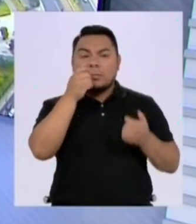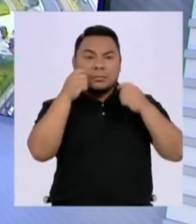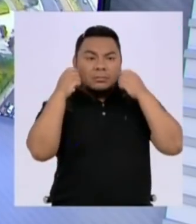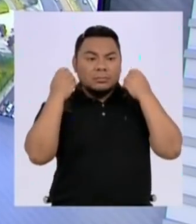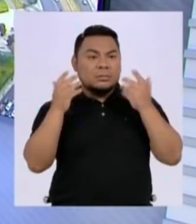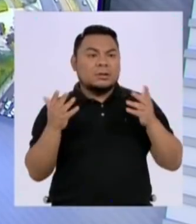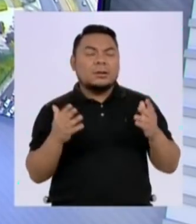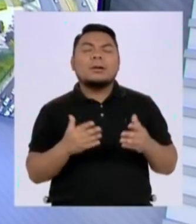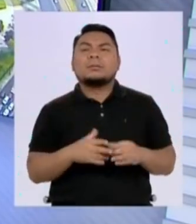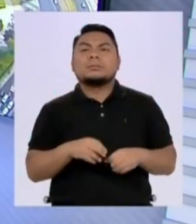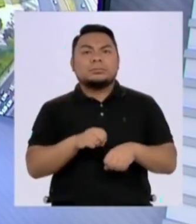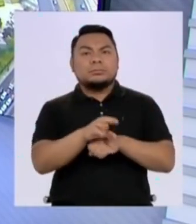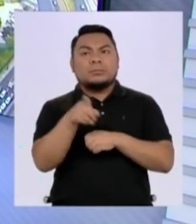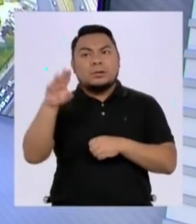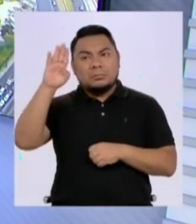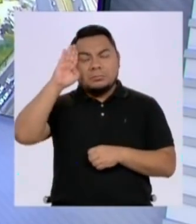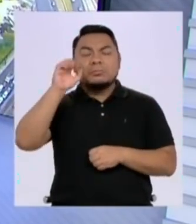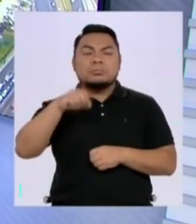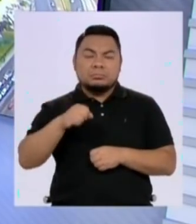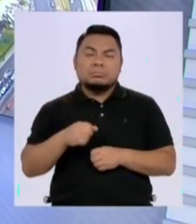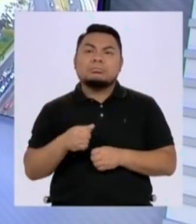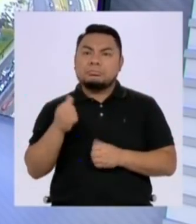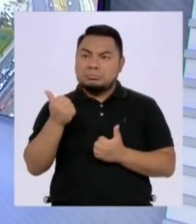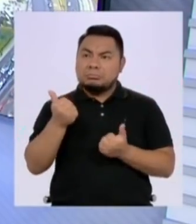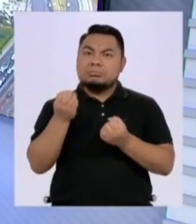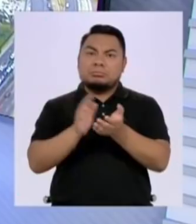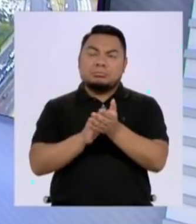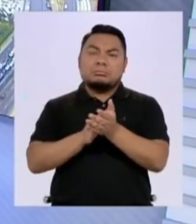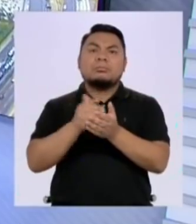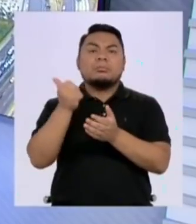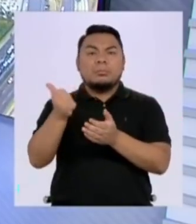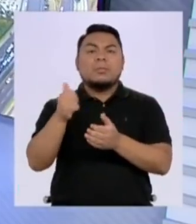¿no? La institución realmente se está portando a la altura de las circunstancias.